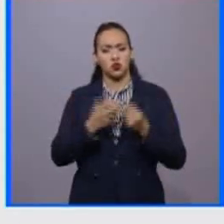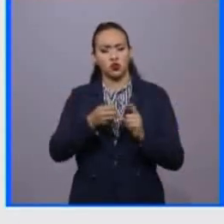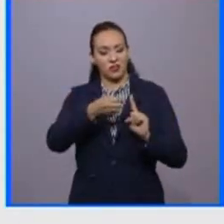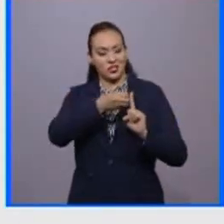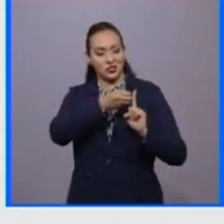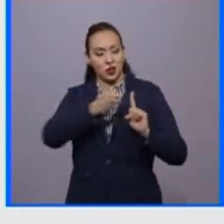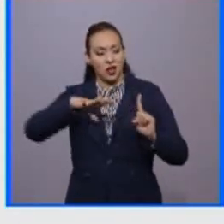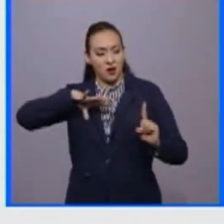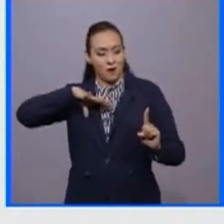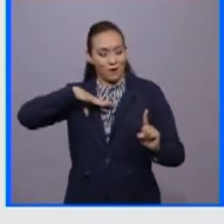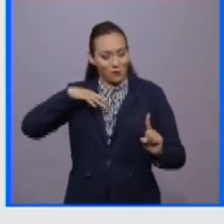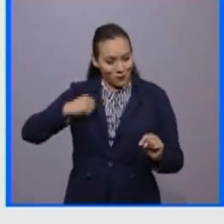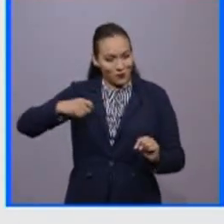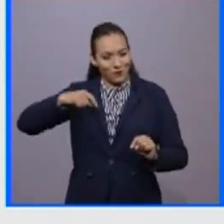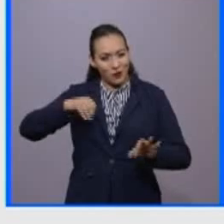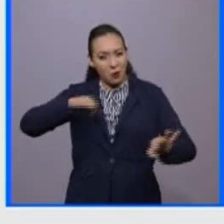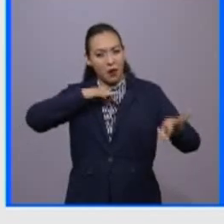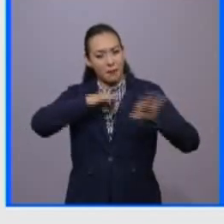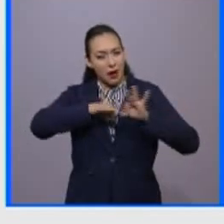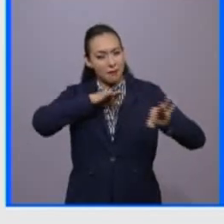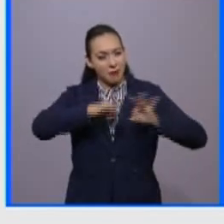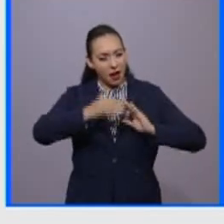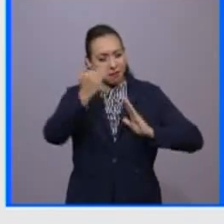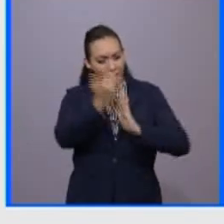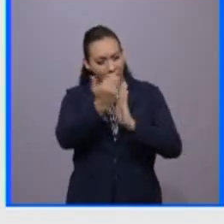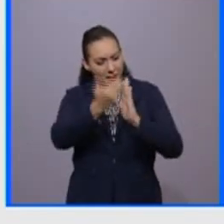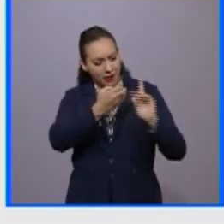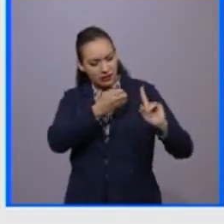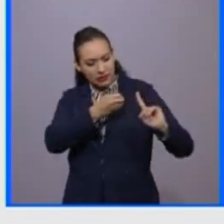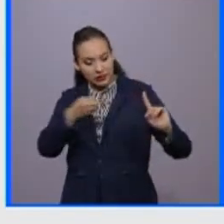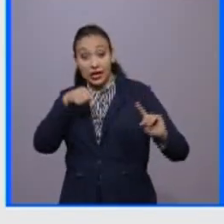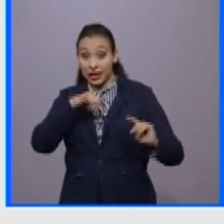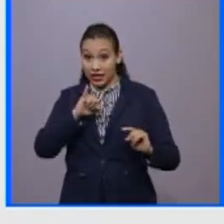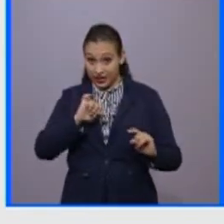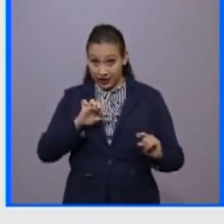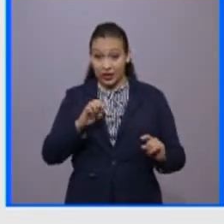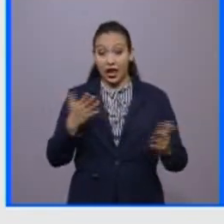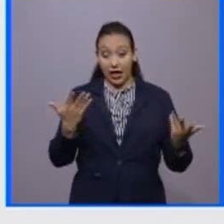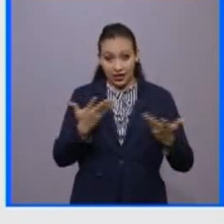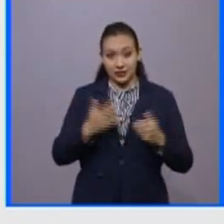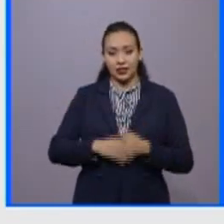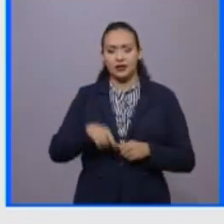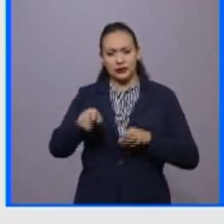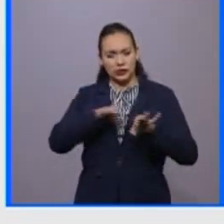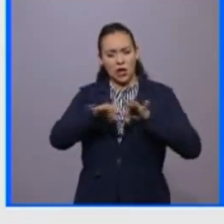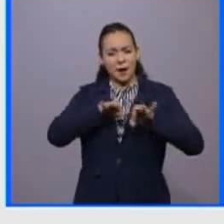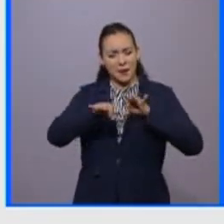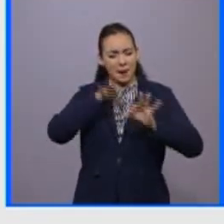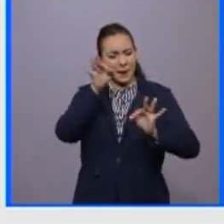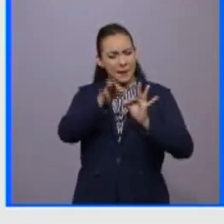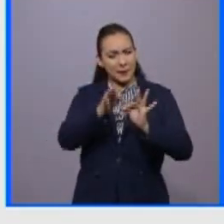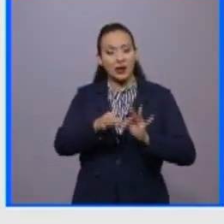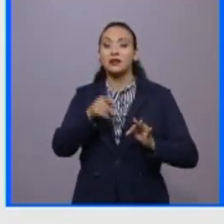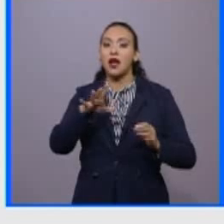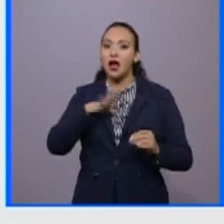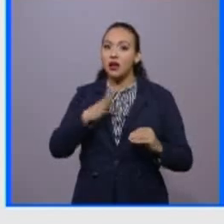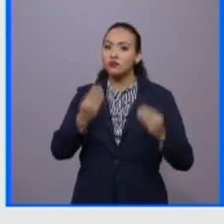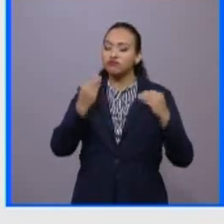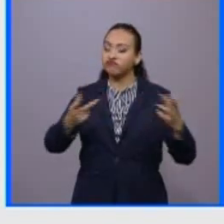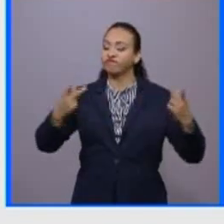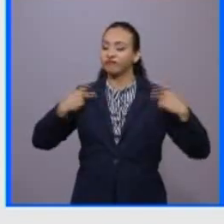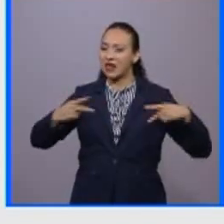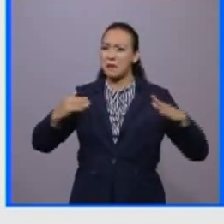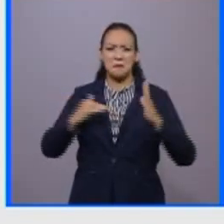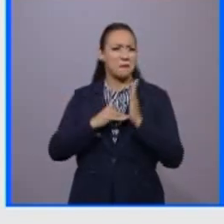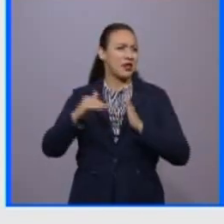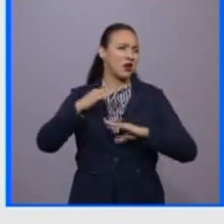organizativo, operativo y logístico que realiza el INE en este proceso electoral involucra a millones de